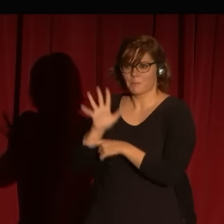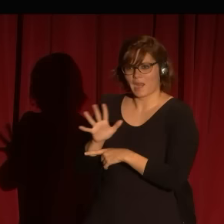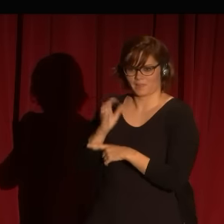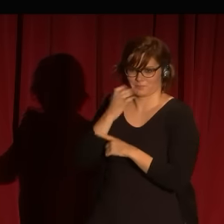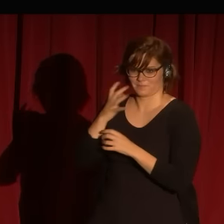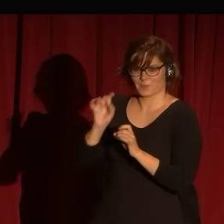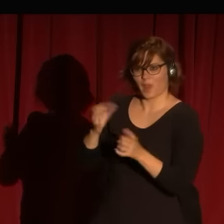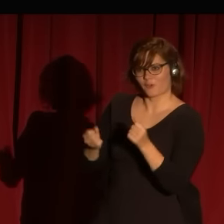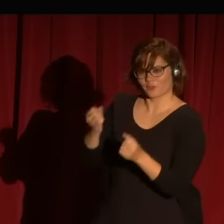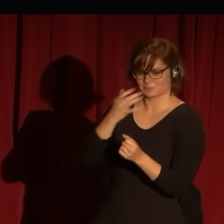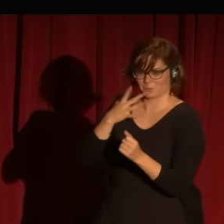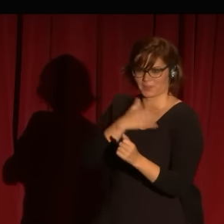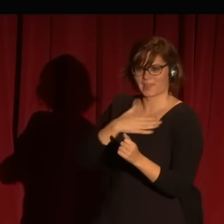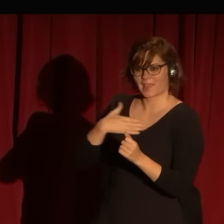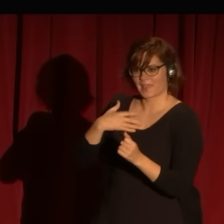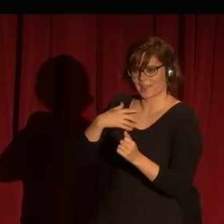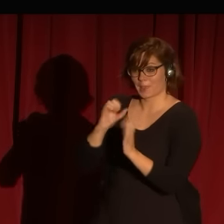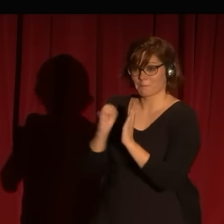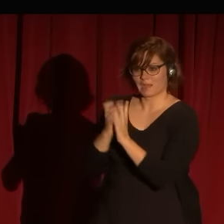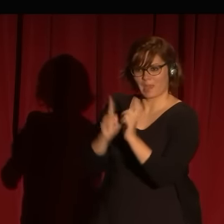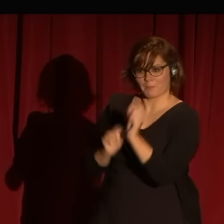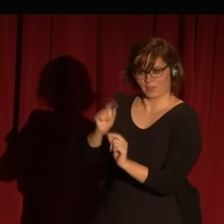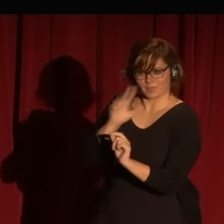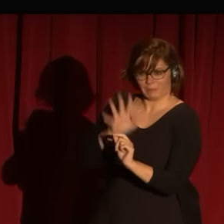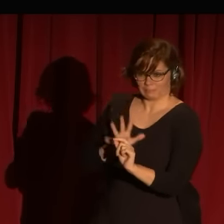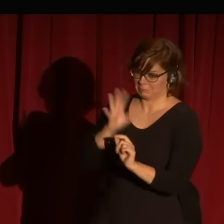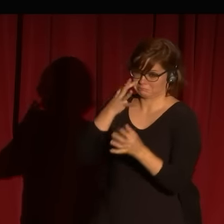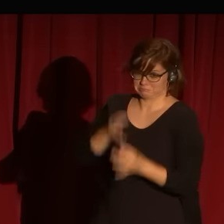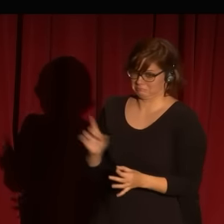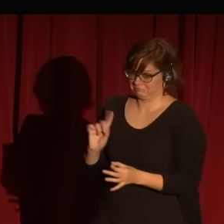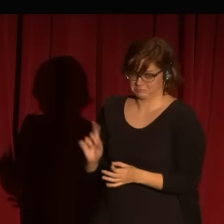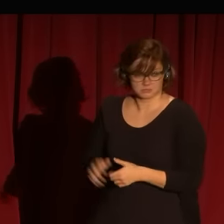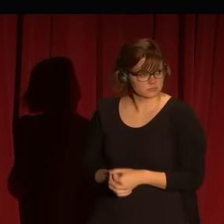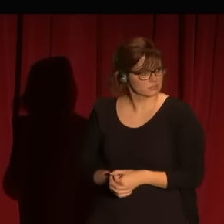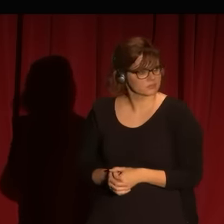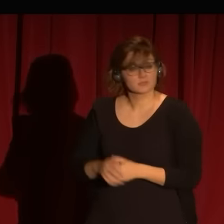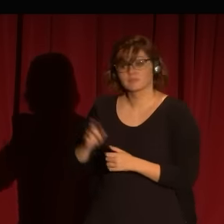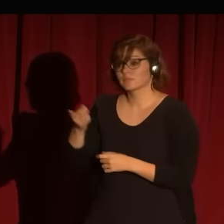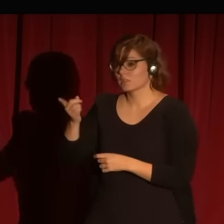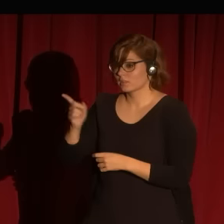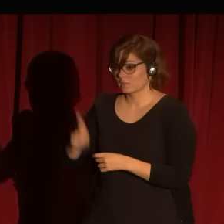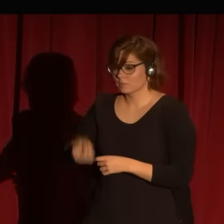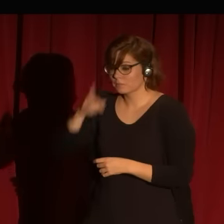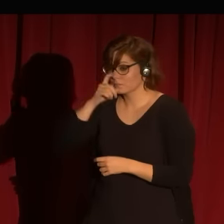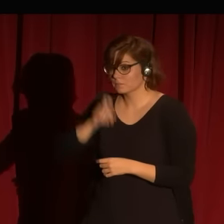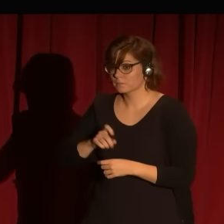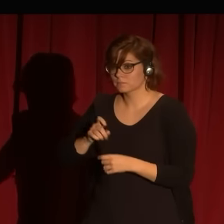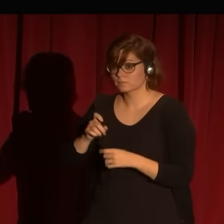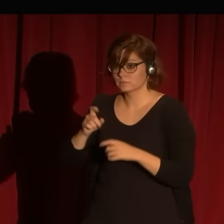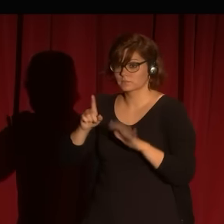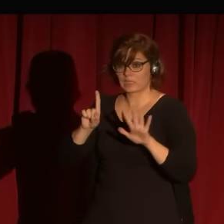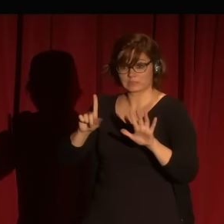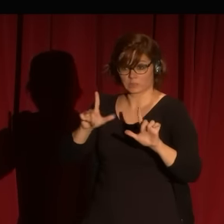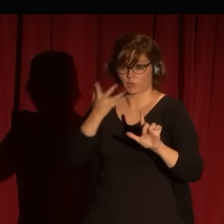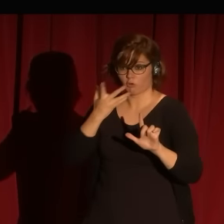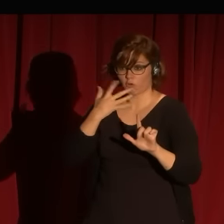Mercedes A lo mejor pero en realidad no se parece nada a un Mercedes no por otro lado recordaros Que de los seis cuadros que